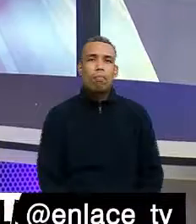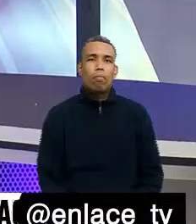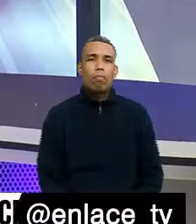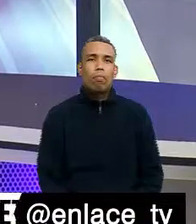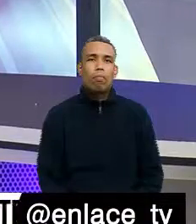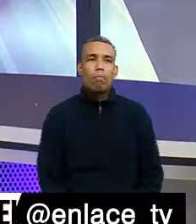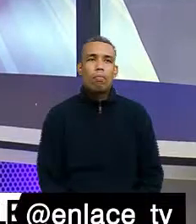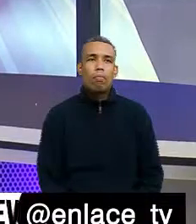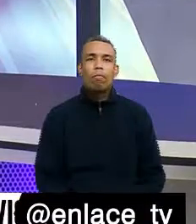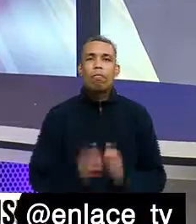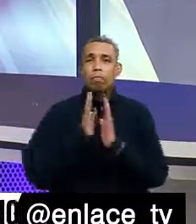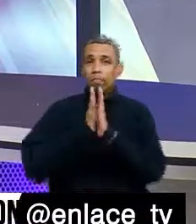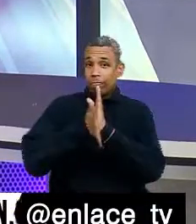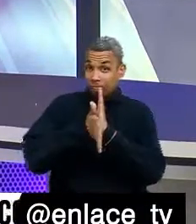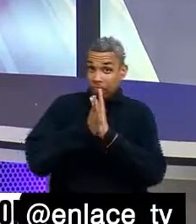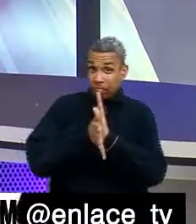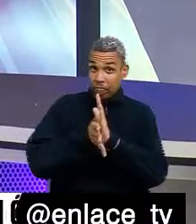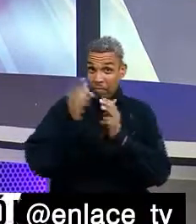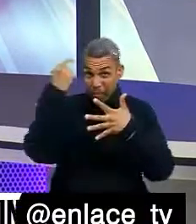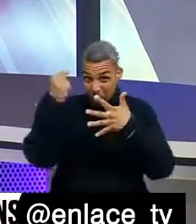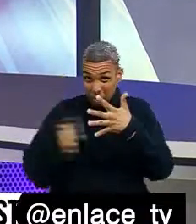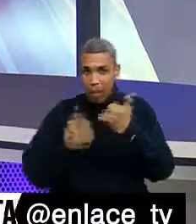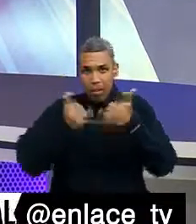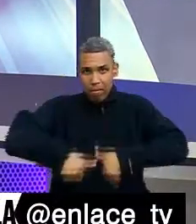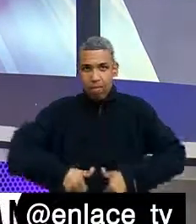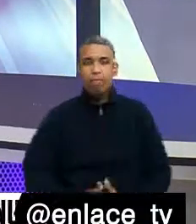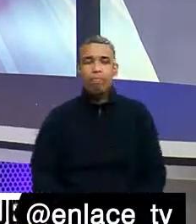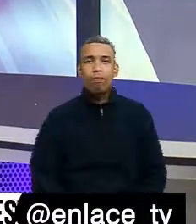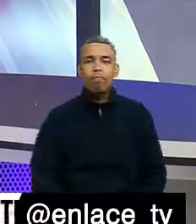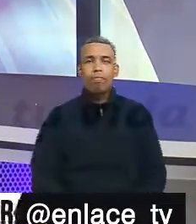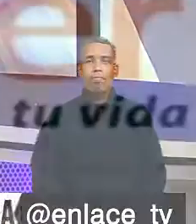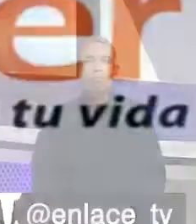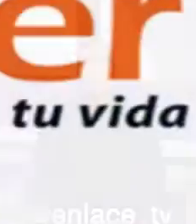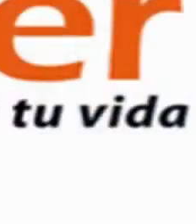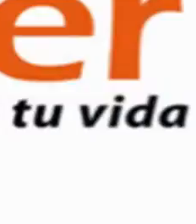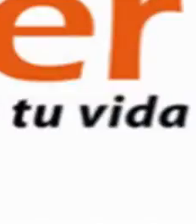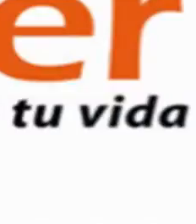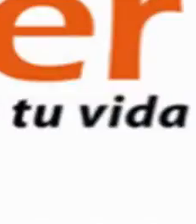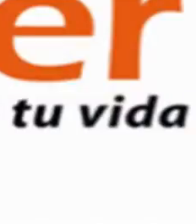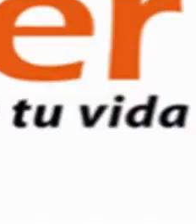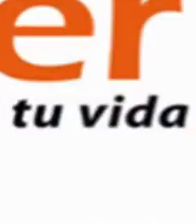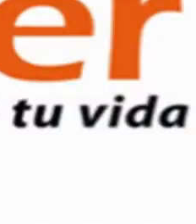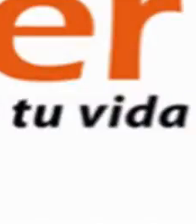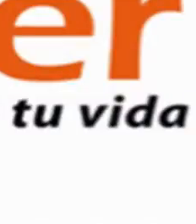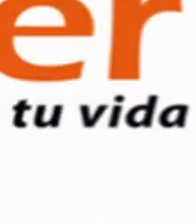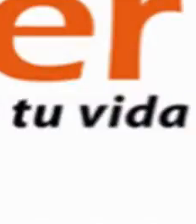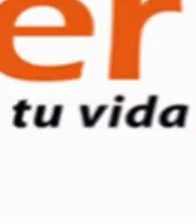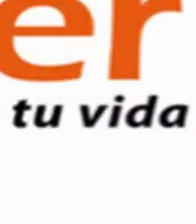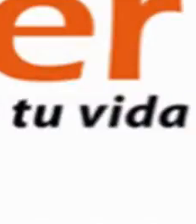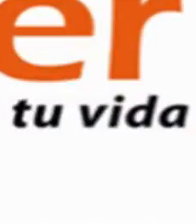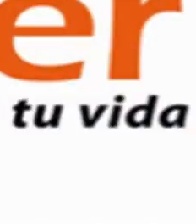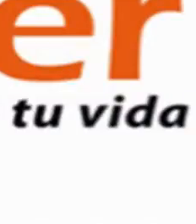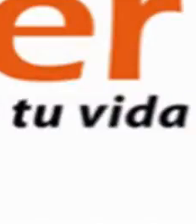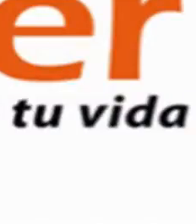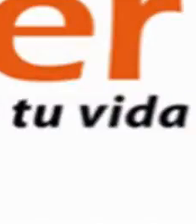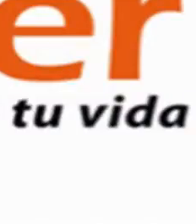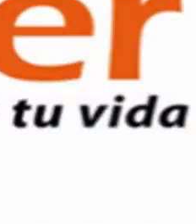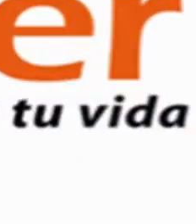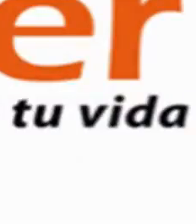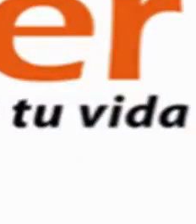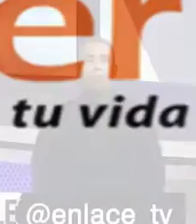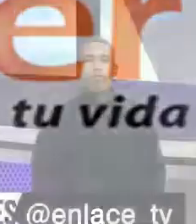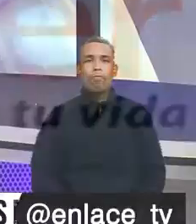Y esta ha sido la información más importante de nuestra ciudad y región. Antes de despedirnos, les recuerdo materiales eléctricos, Electrofer, ilumina